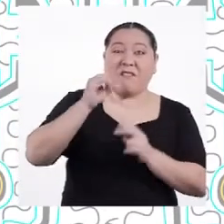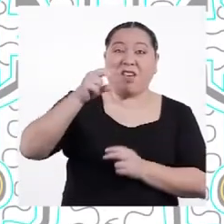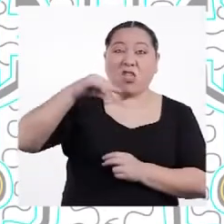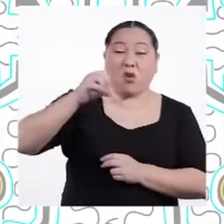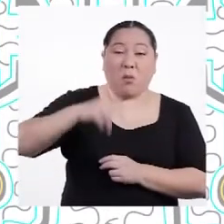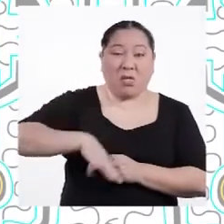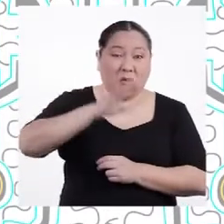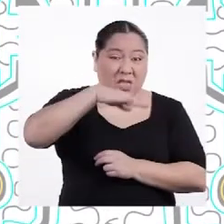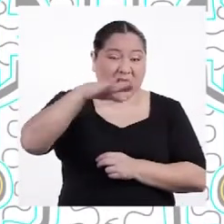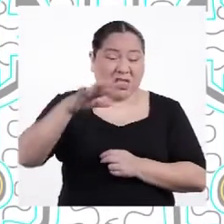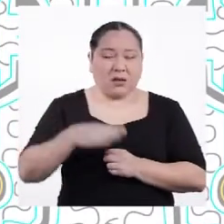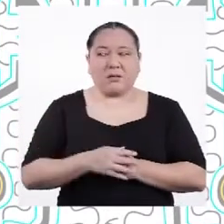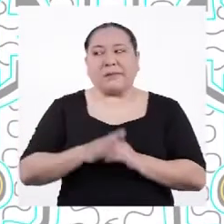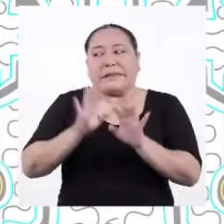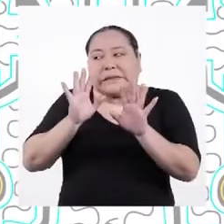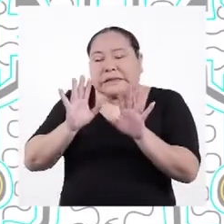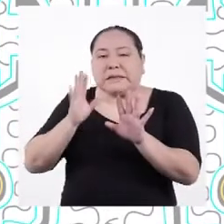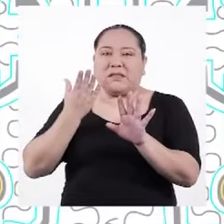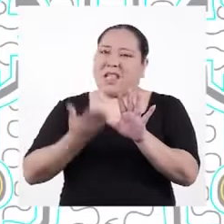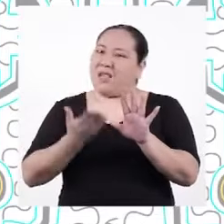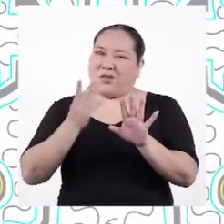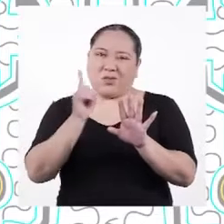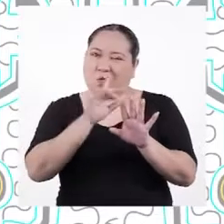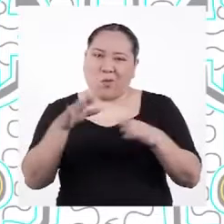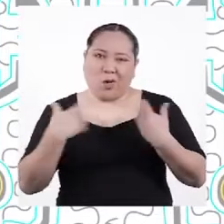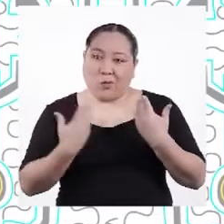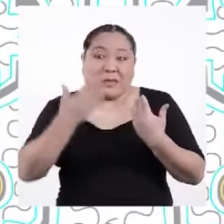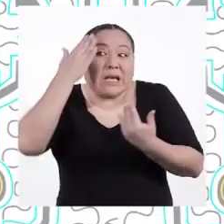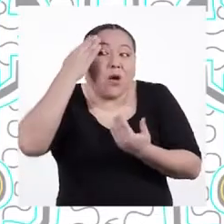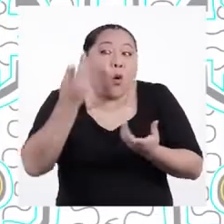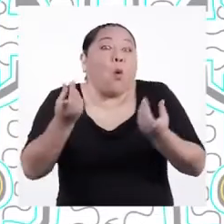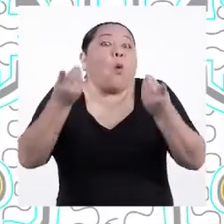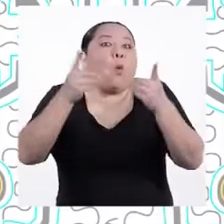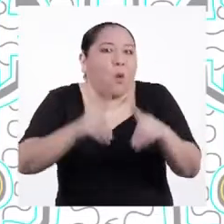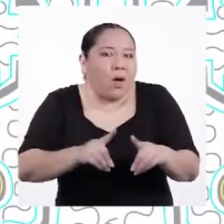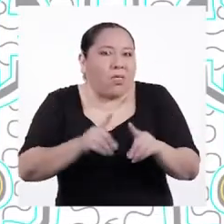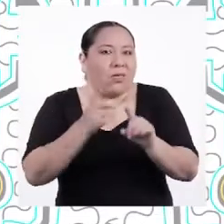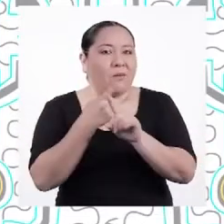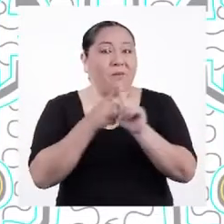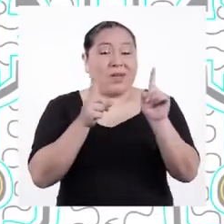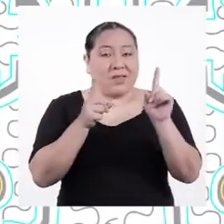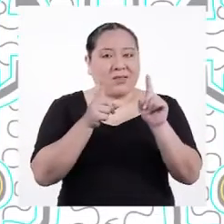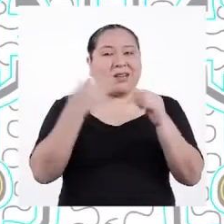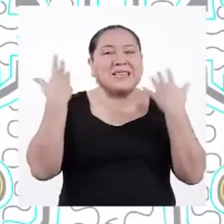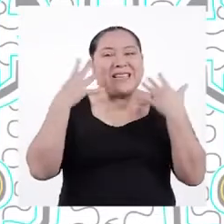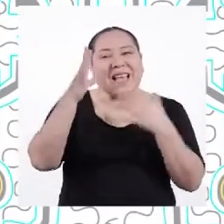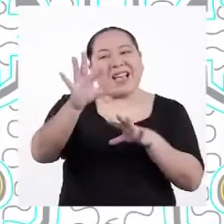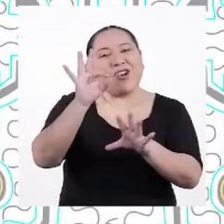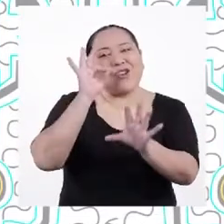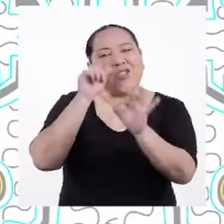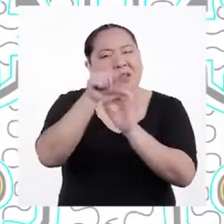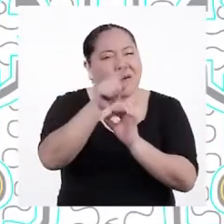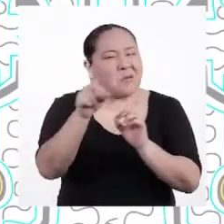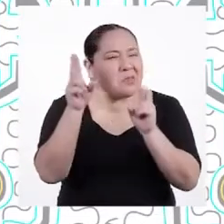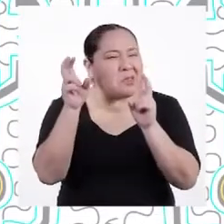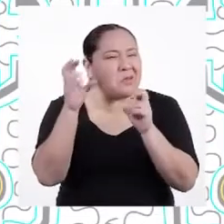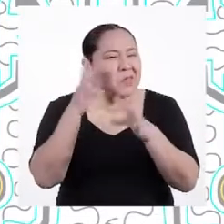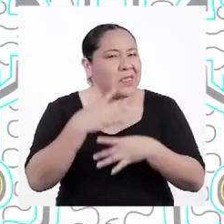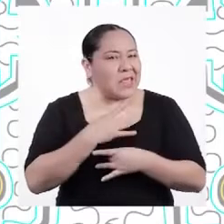predecir cuándo ocurrirá un fenómeno del Niño, pero por lo pronto han hallado algo muy interesante, que